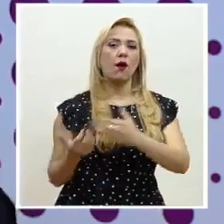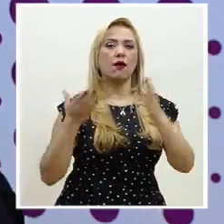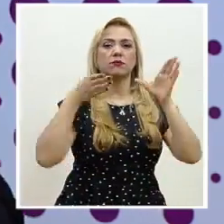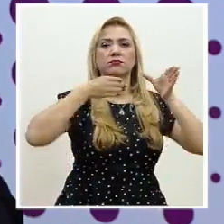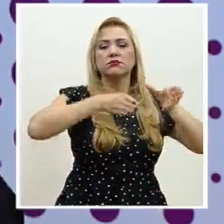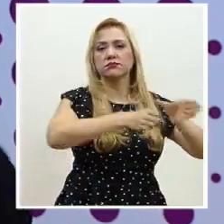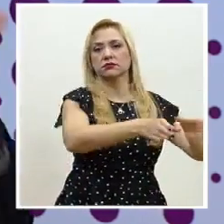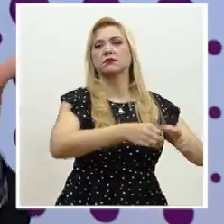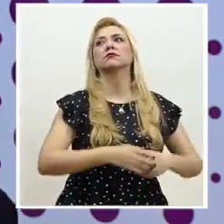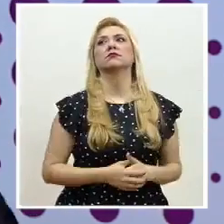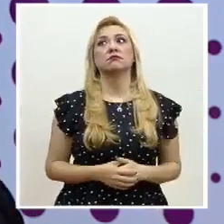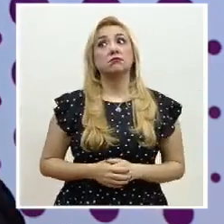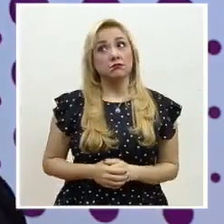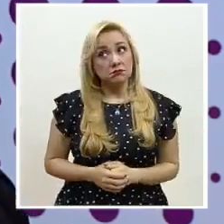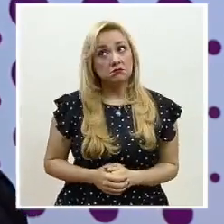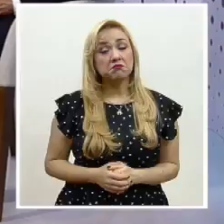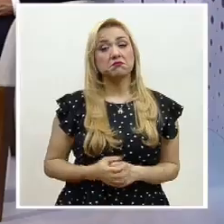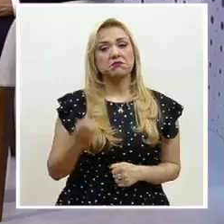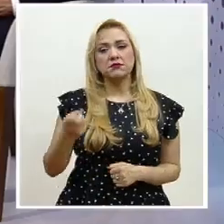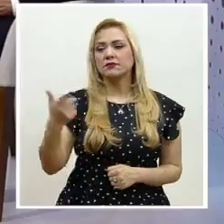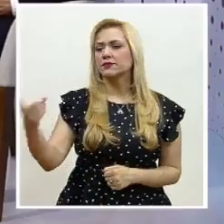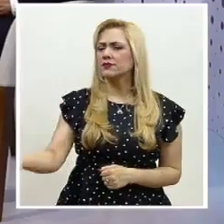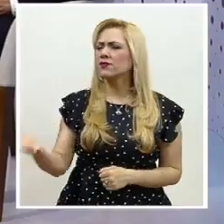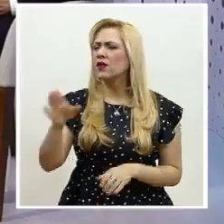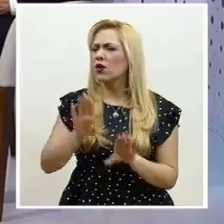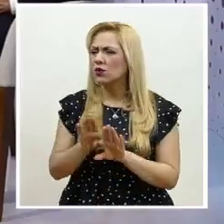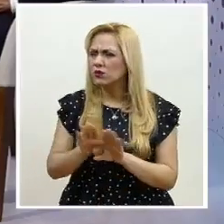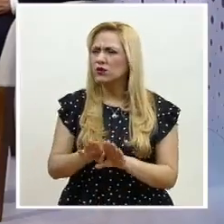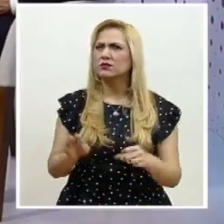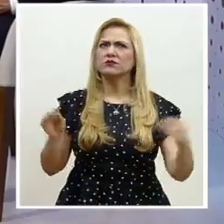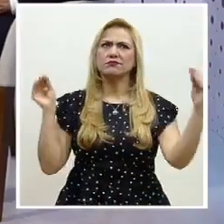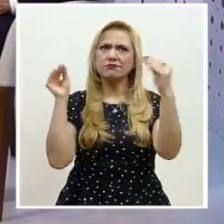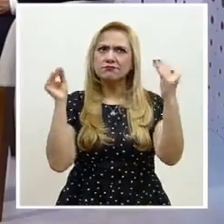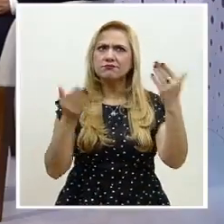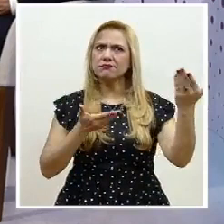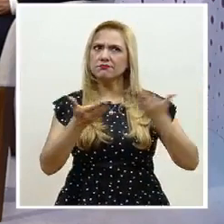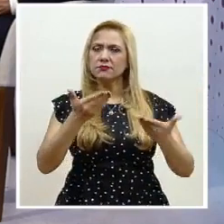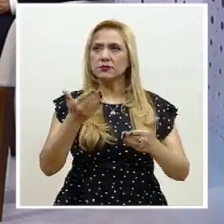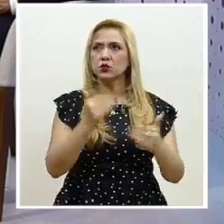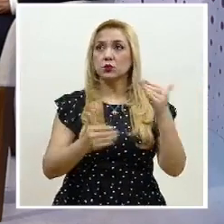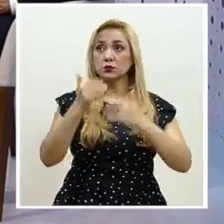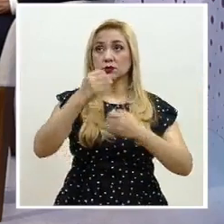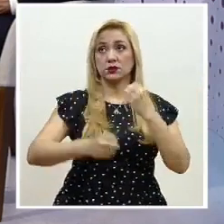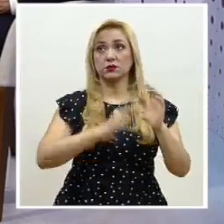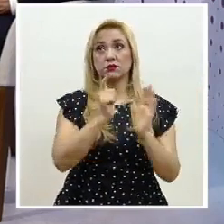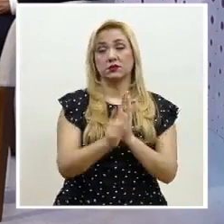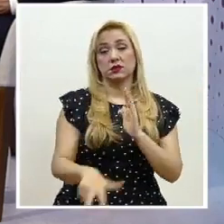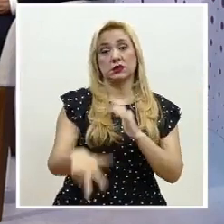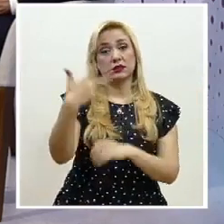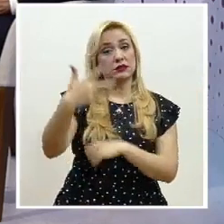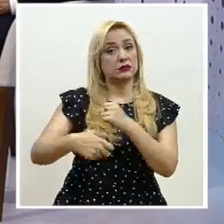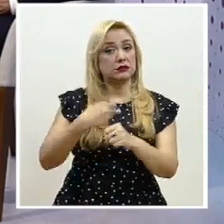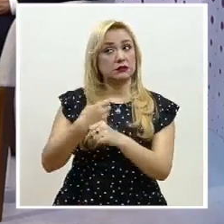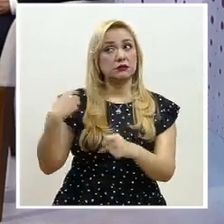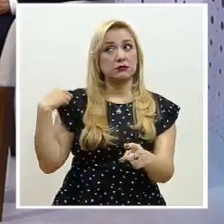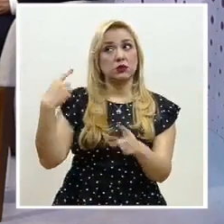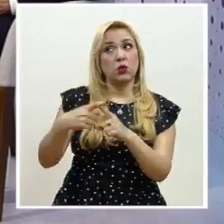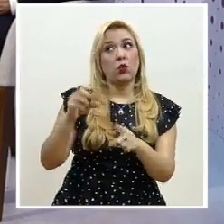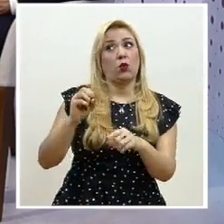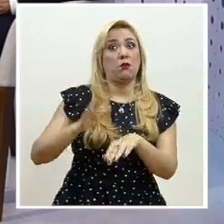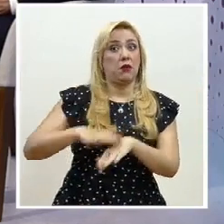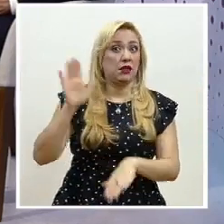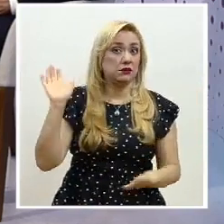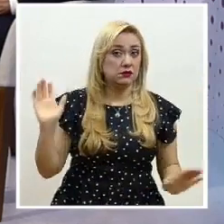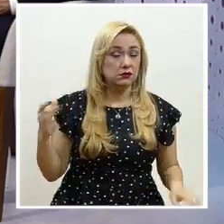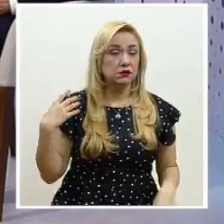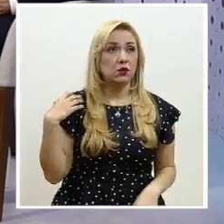hablábamos de la argumentación, de la renovación argumentativa que sin duda se ha dado en la Suprema Corte en los últimos 13 años alrededor, tal vez un poco más.